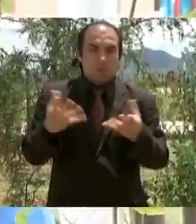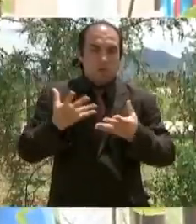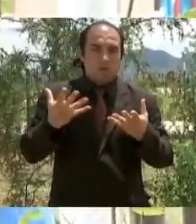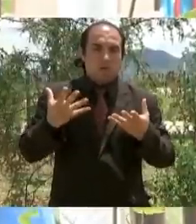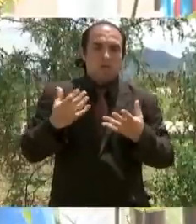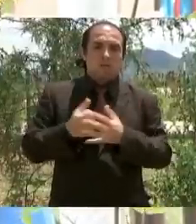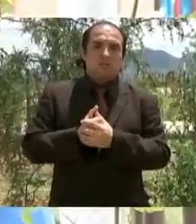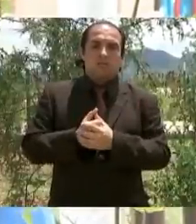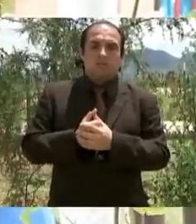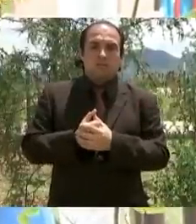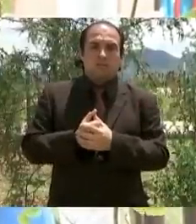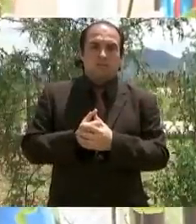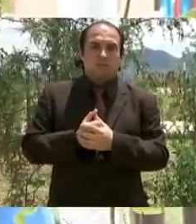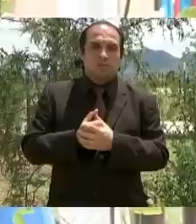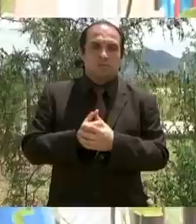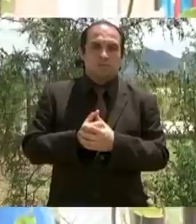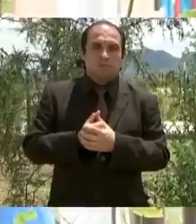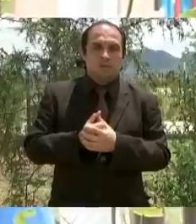hacemos